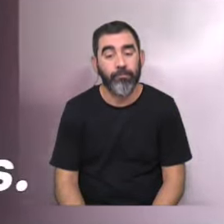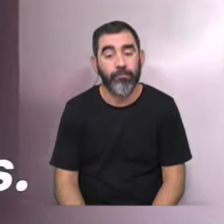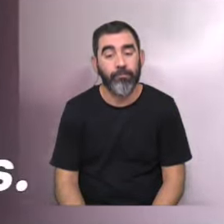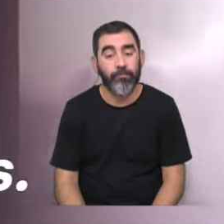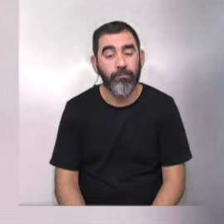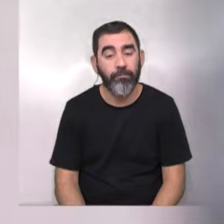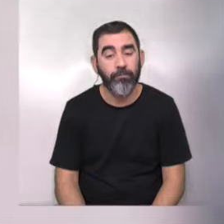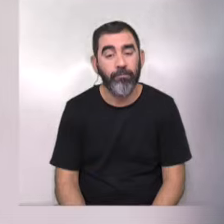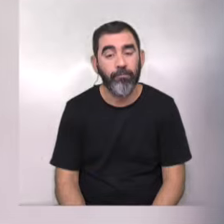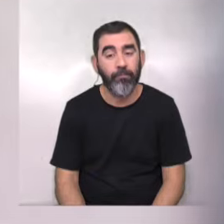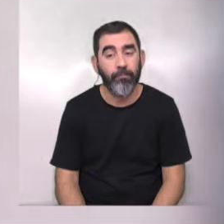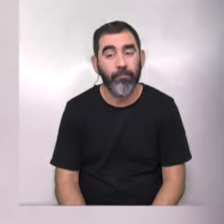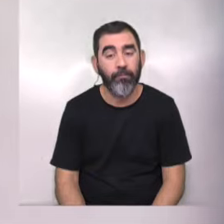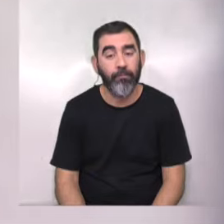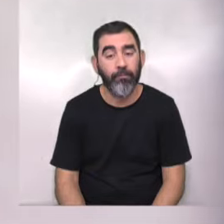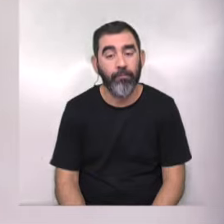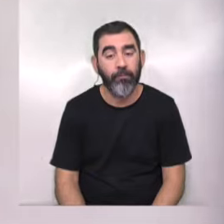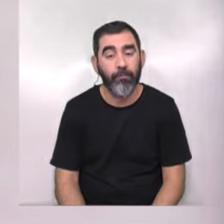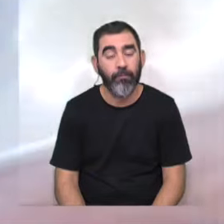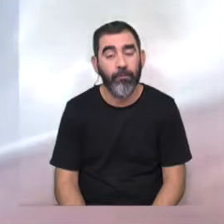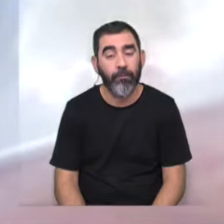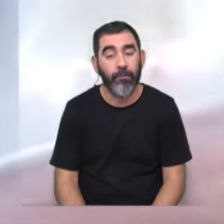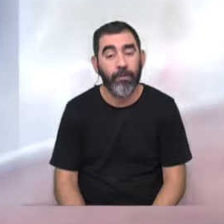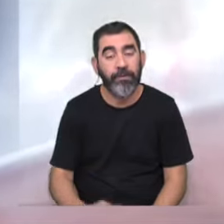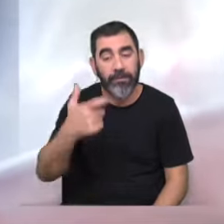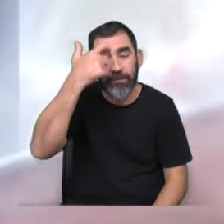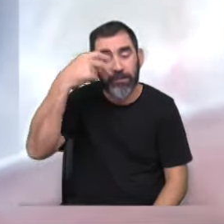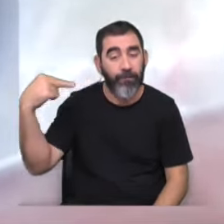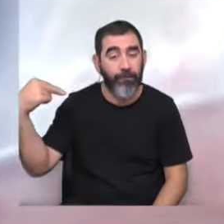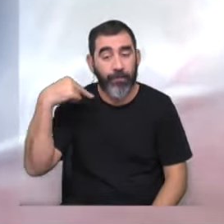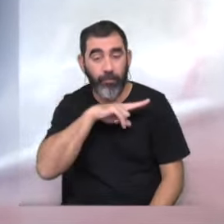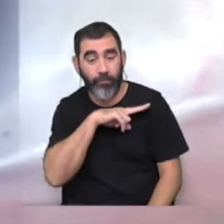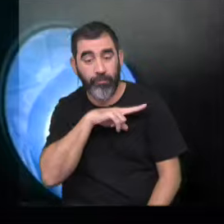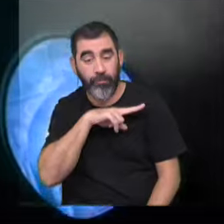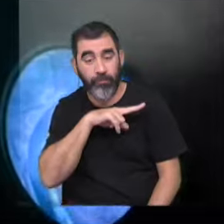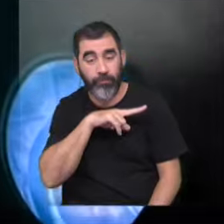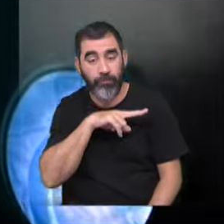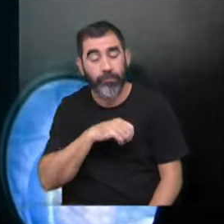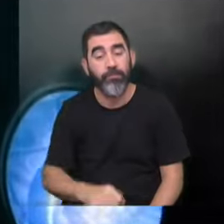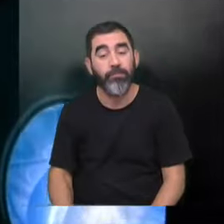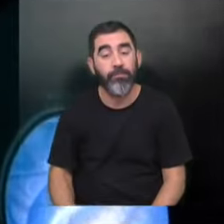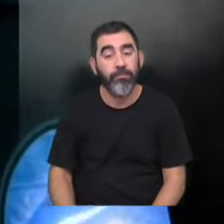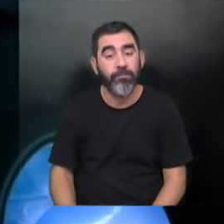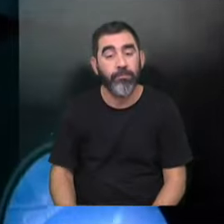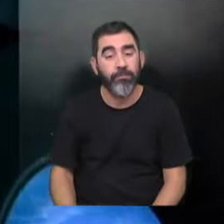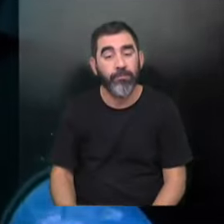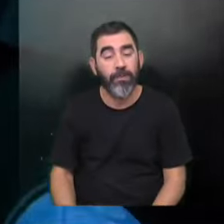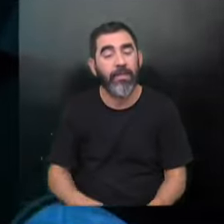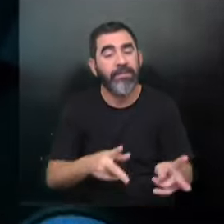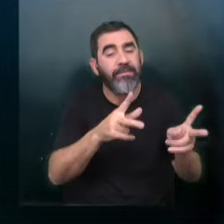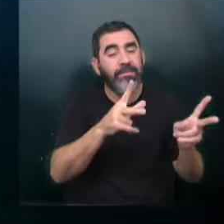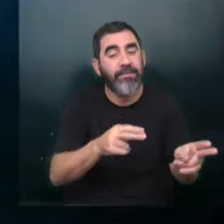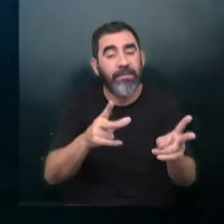I was 99. Y ahora vamos al universo de la ciencia ficción, en este caso Altered Carbon, una serie que